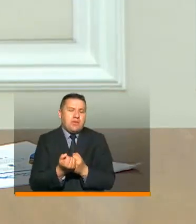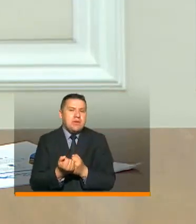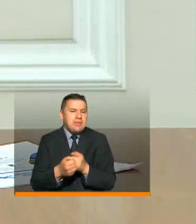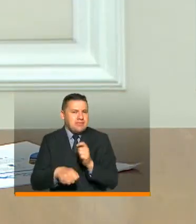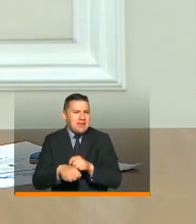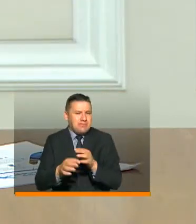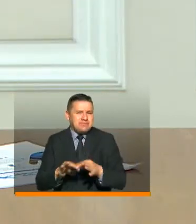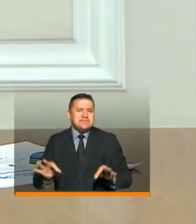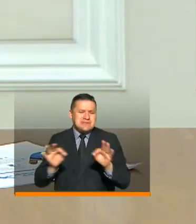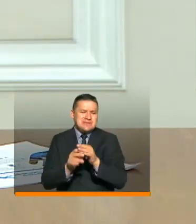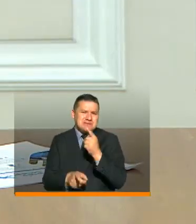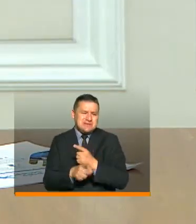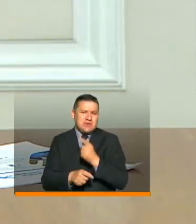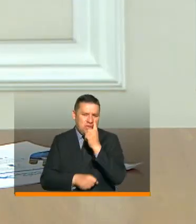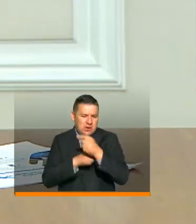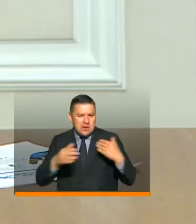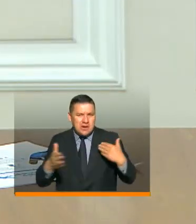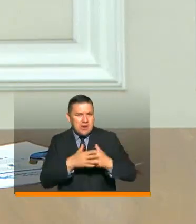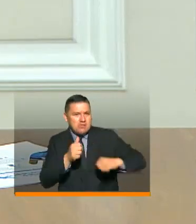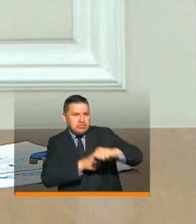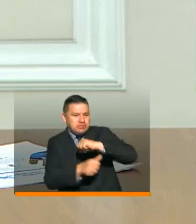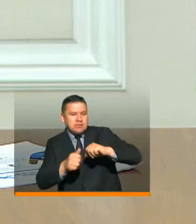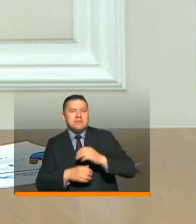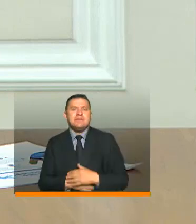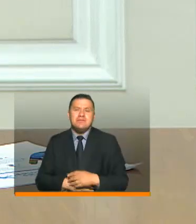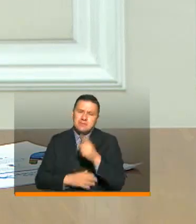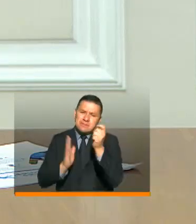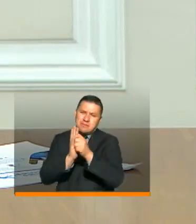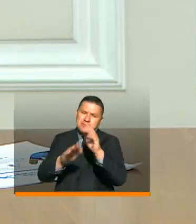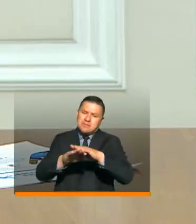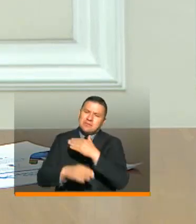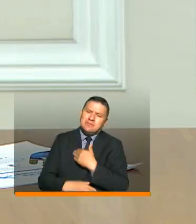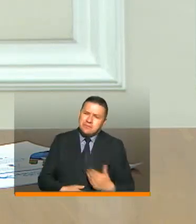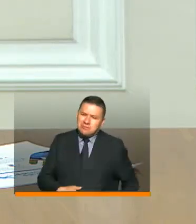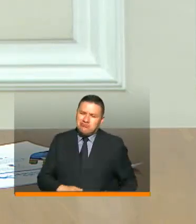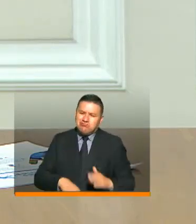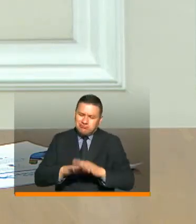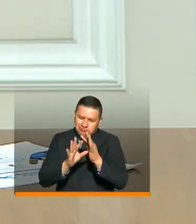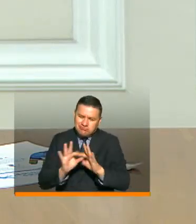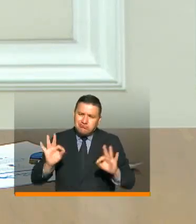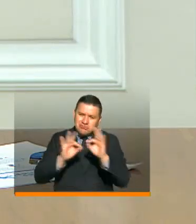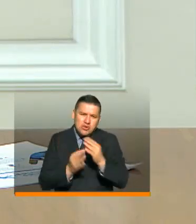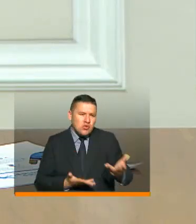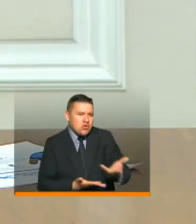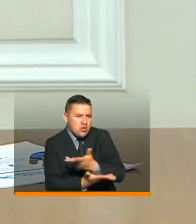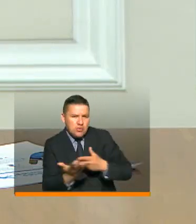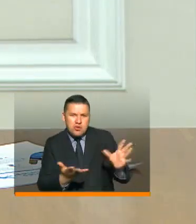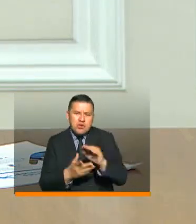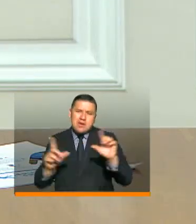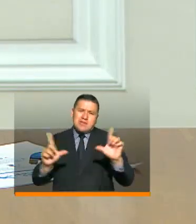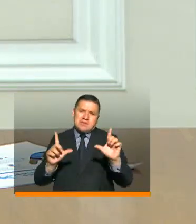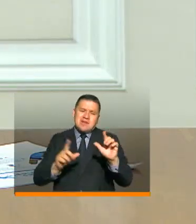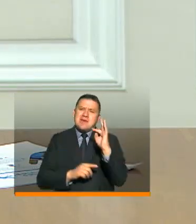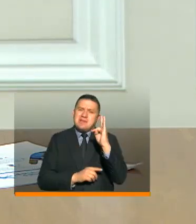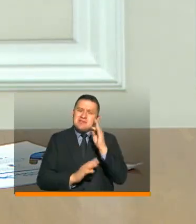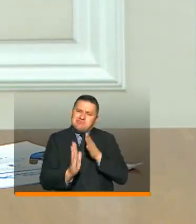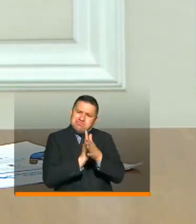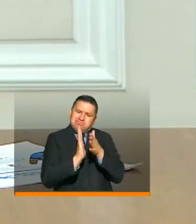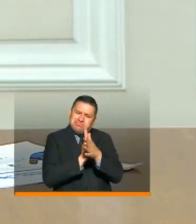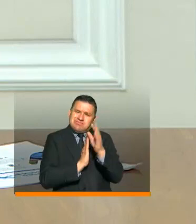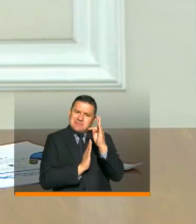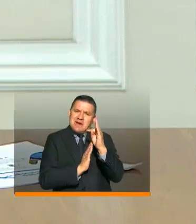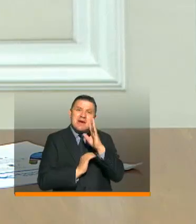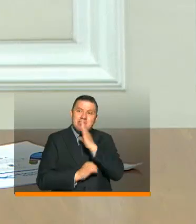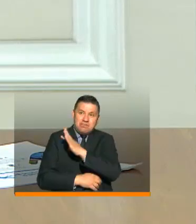y tan importantes justamente en este año de reactivación. Y por eso, presidente, creo que es muy importante compartir con los televidentes un testimonio de uno